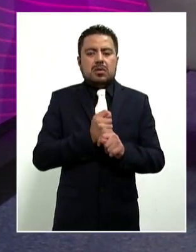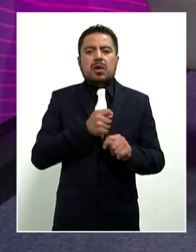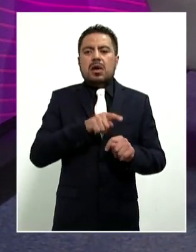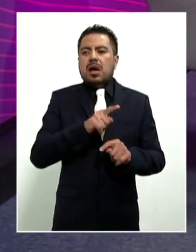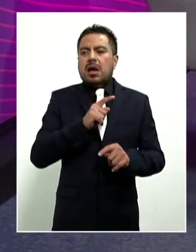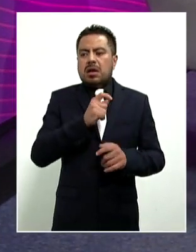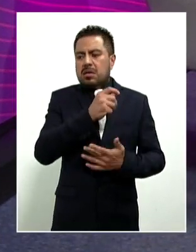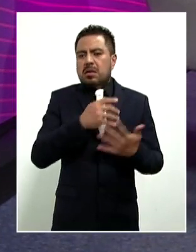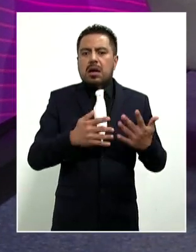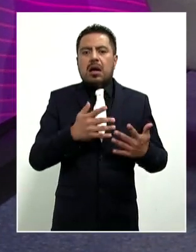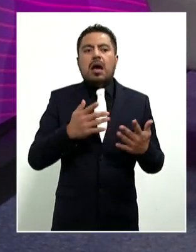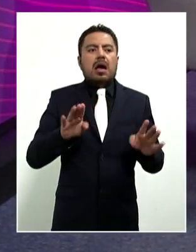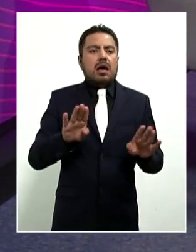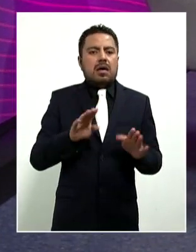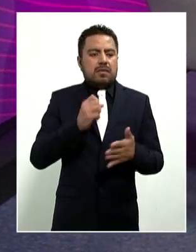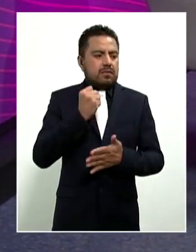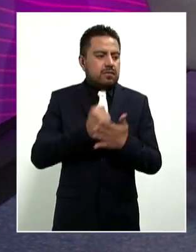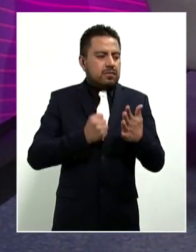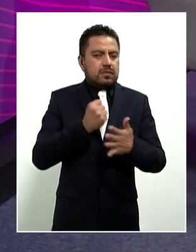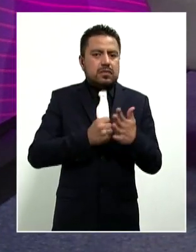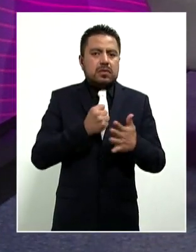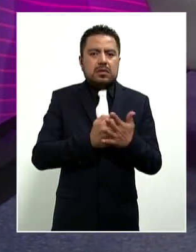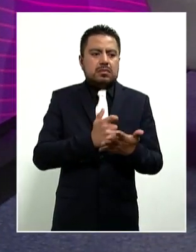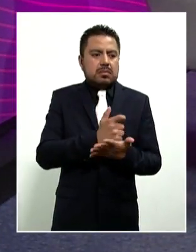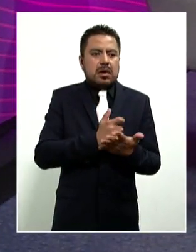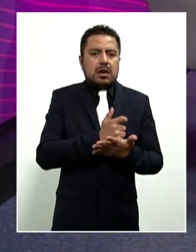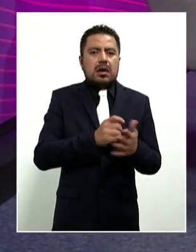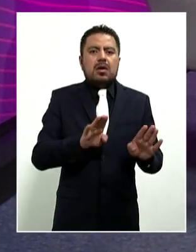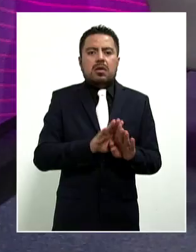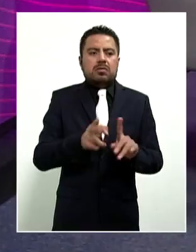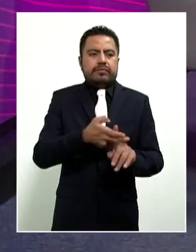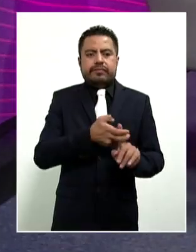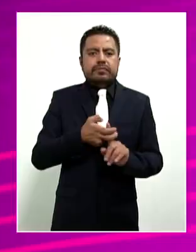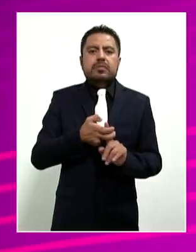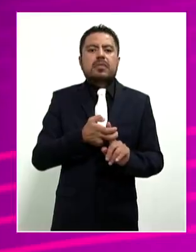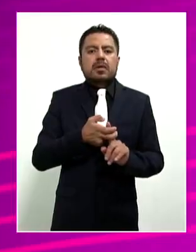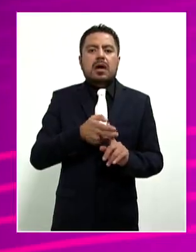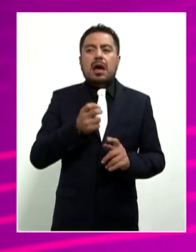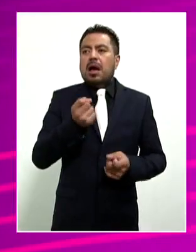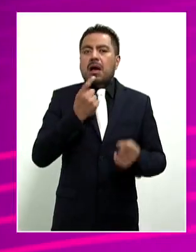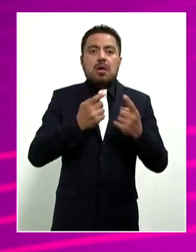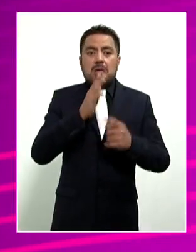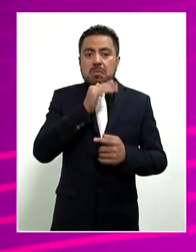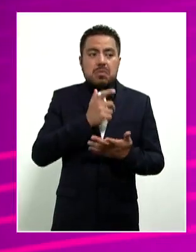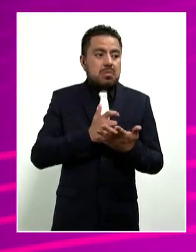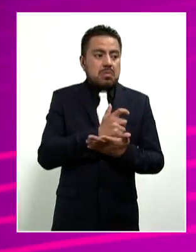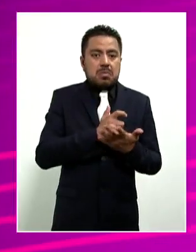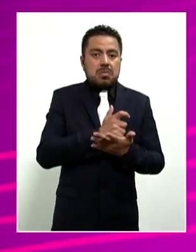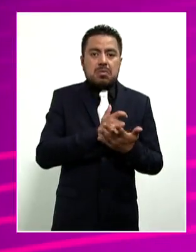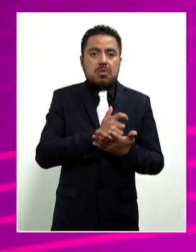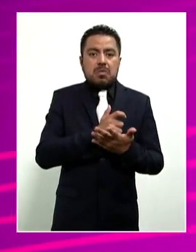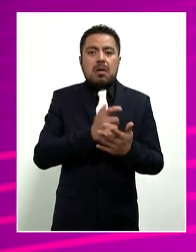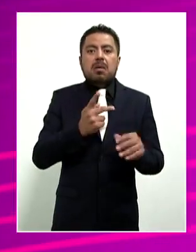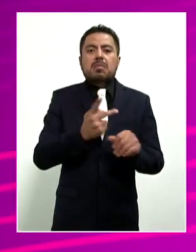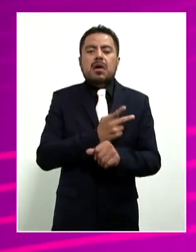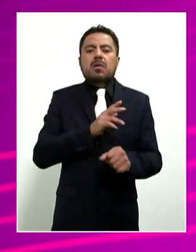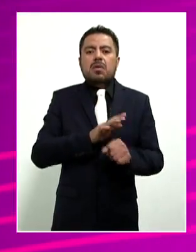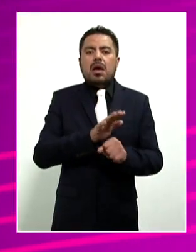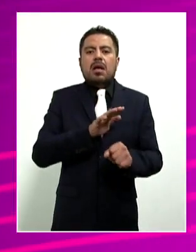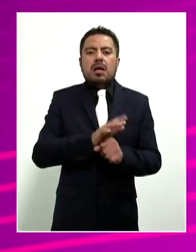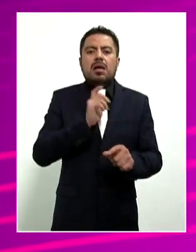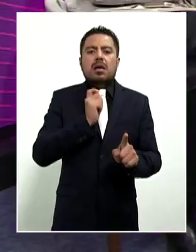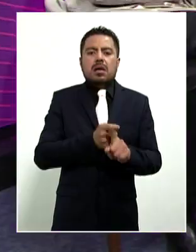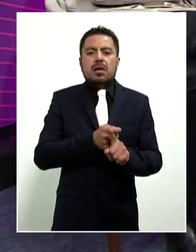muchos casos les toca pagar la extorsión. Y en el caso que no pueden pagar, lo que pasa es